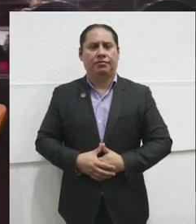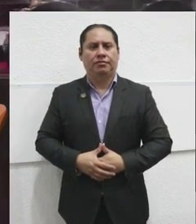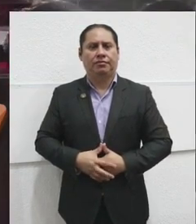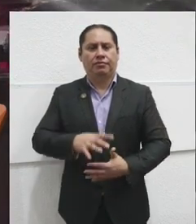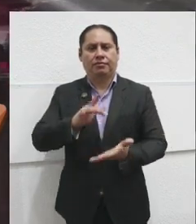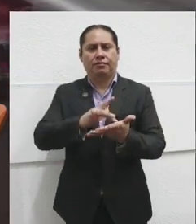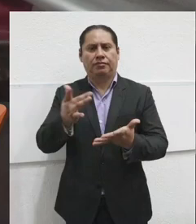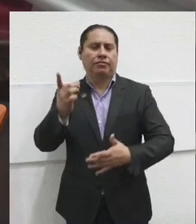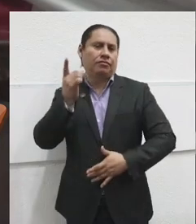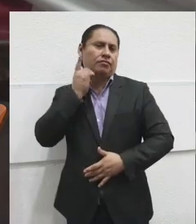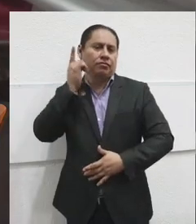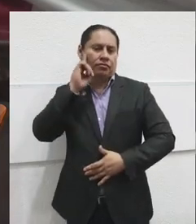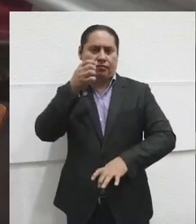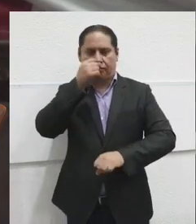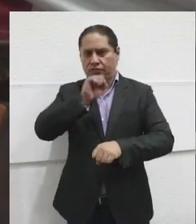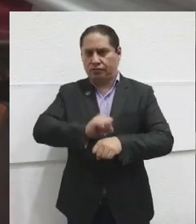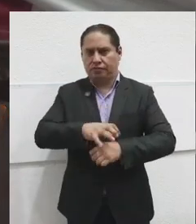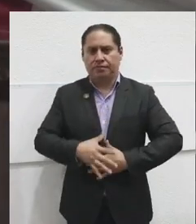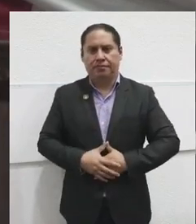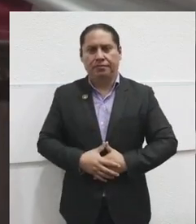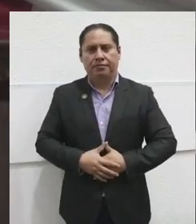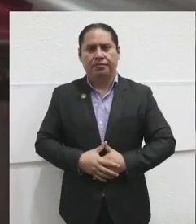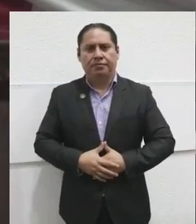Gracias, diputada secretaria.